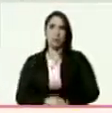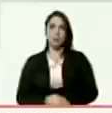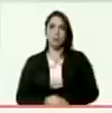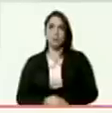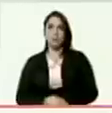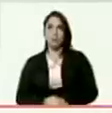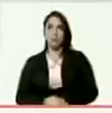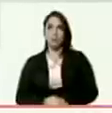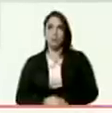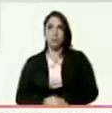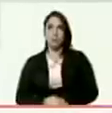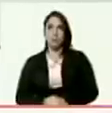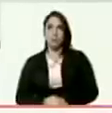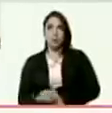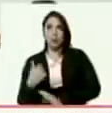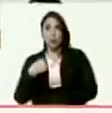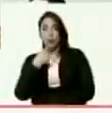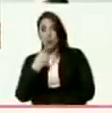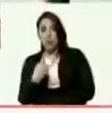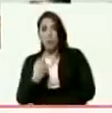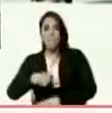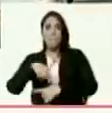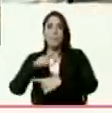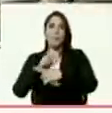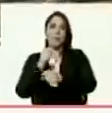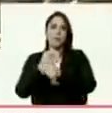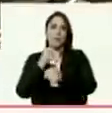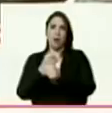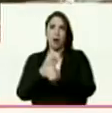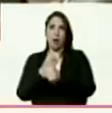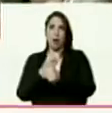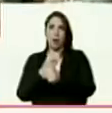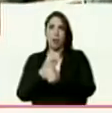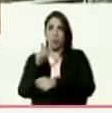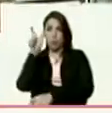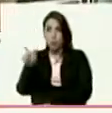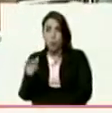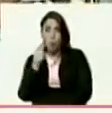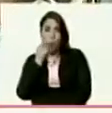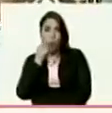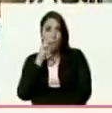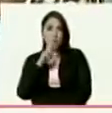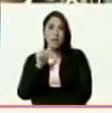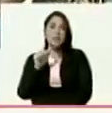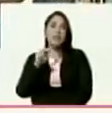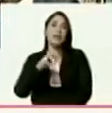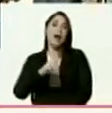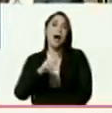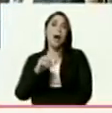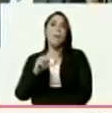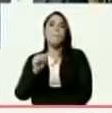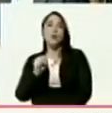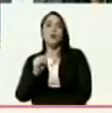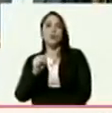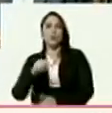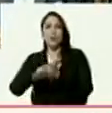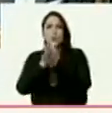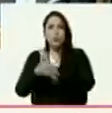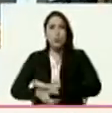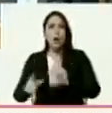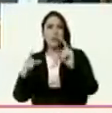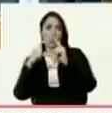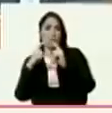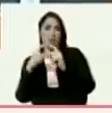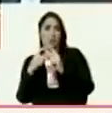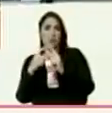Y me refiero desde la primera gestión, la gestión del señor Ramos Alú. Ramos Alú destruyó a Acción Democrática. Acción Democrática